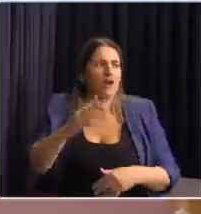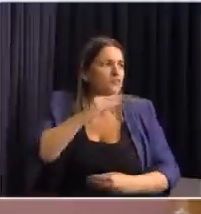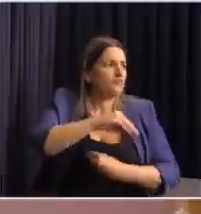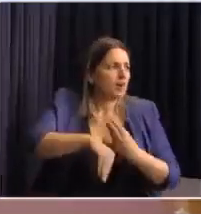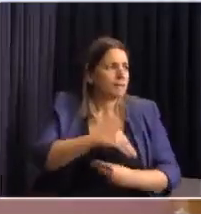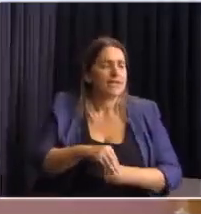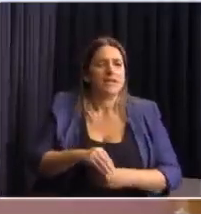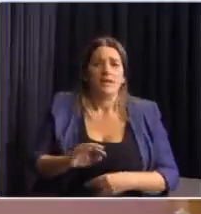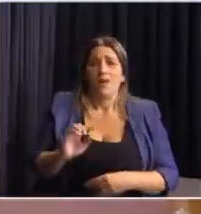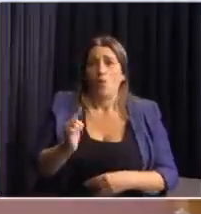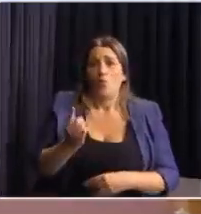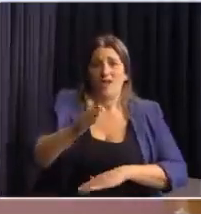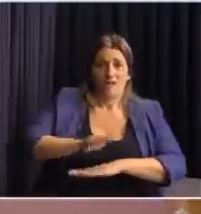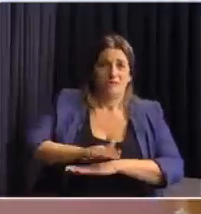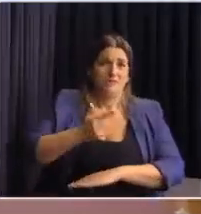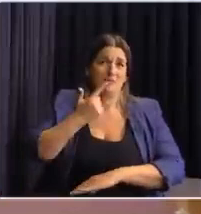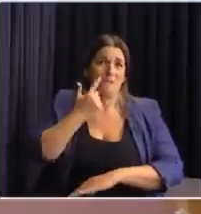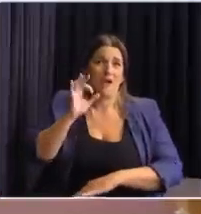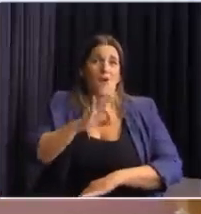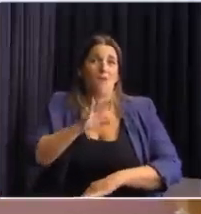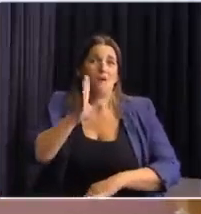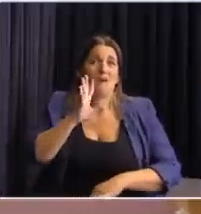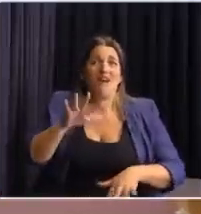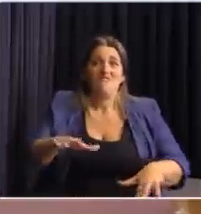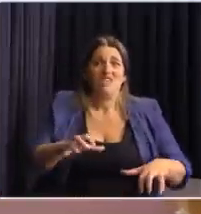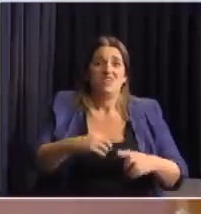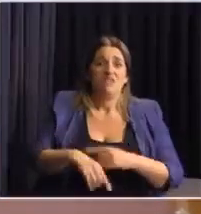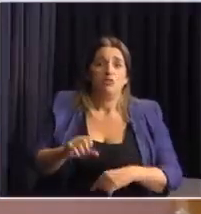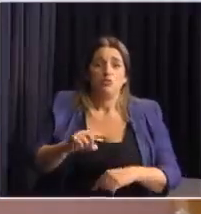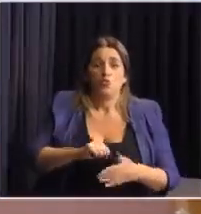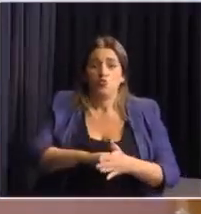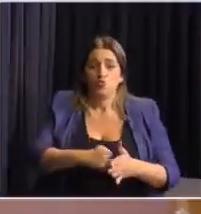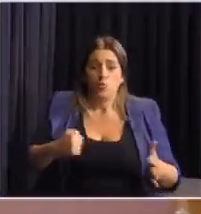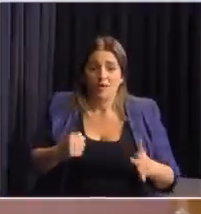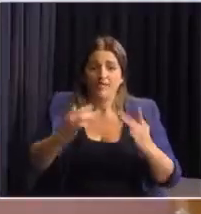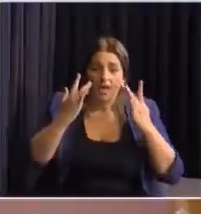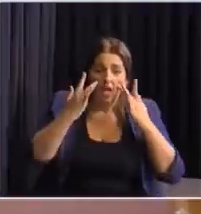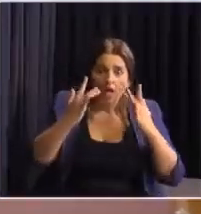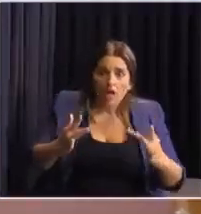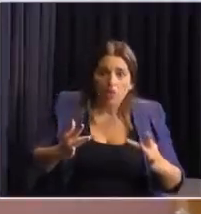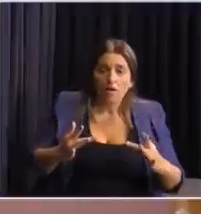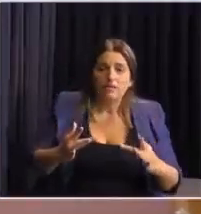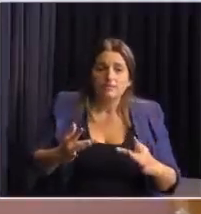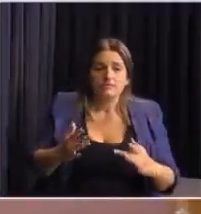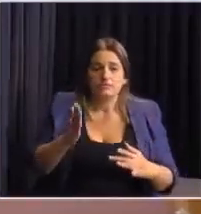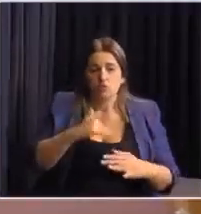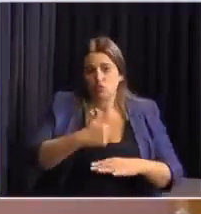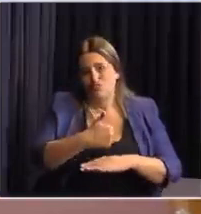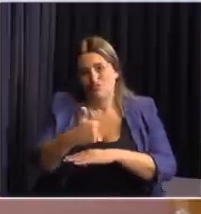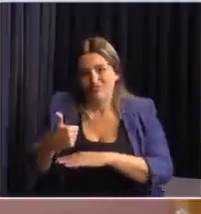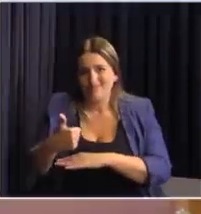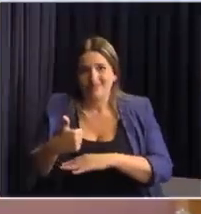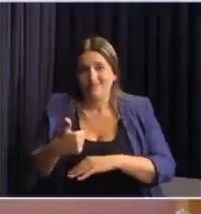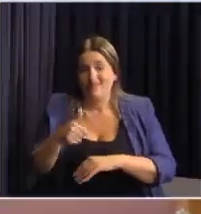familias monoparentales, para los cuales el hecho de que esté suspendida la educación en estos niveles